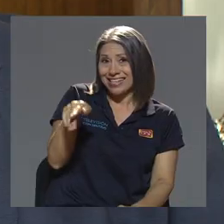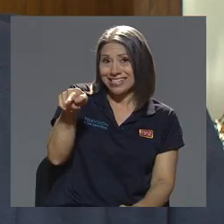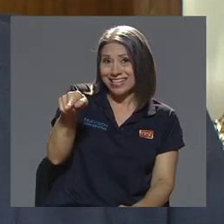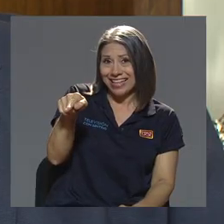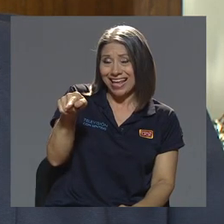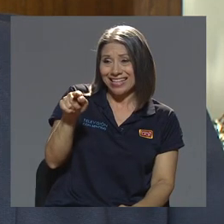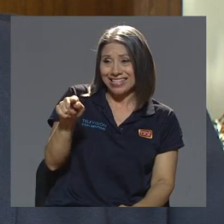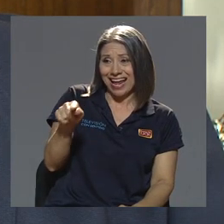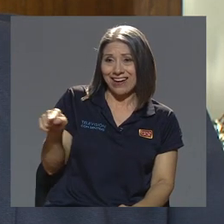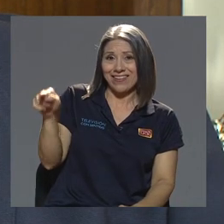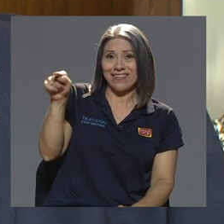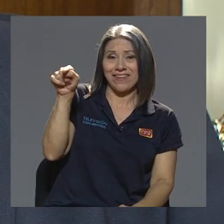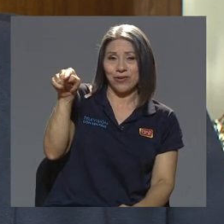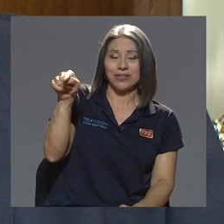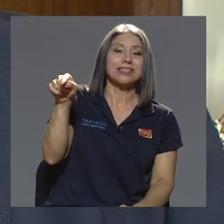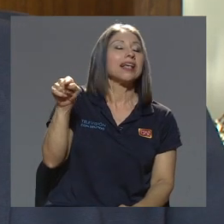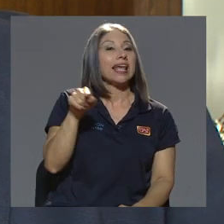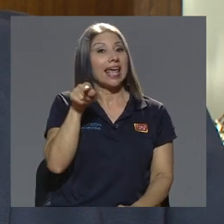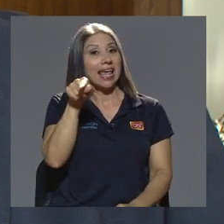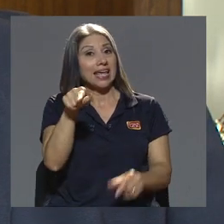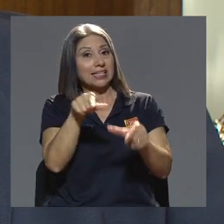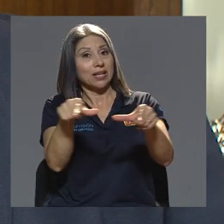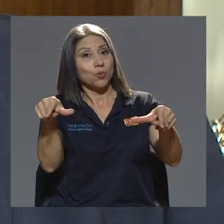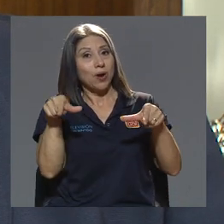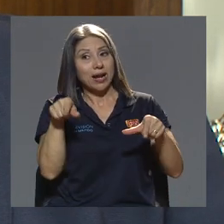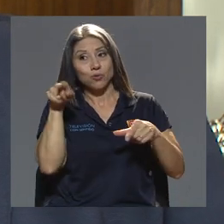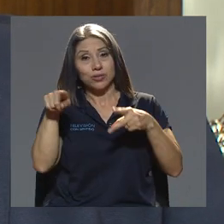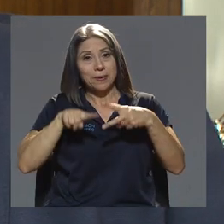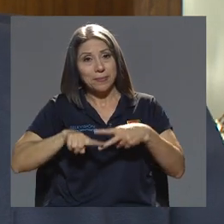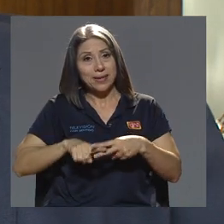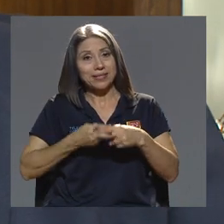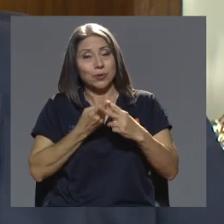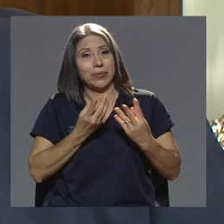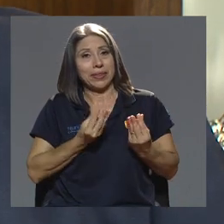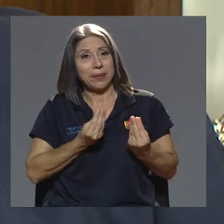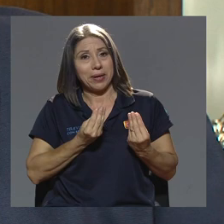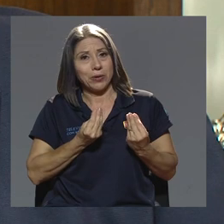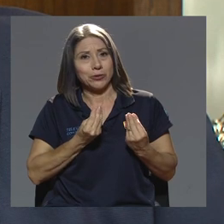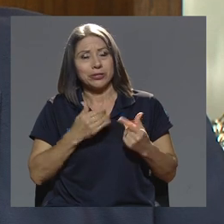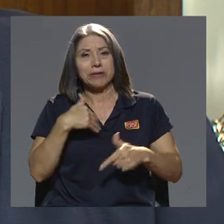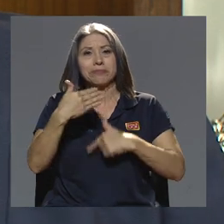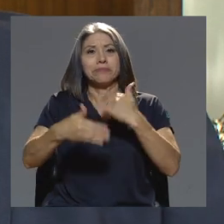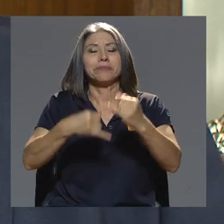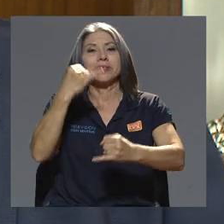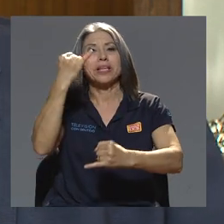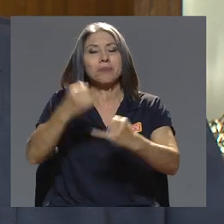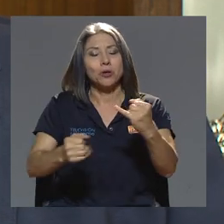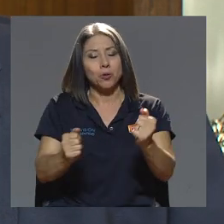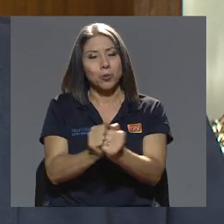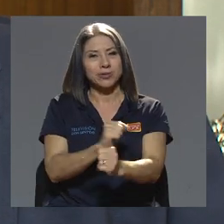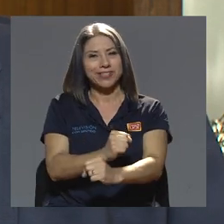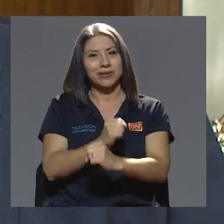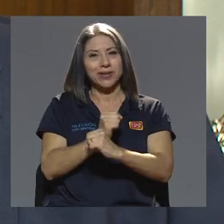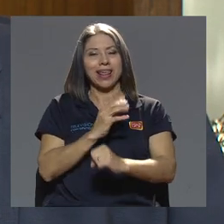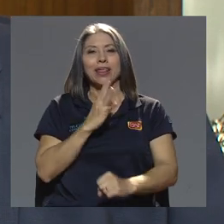en el que usted empezó temerosa y terminó con toda la seguridad su discurso,